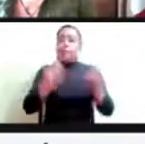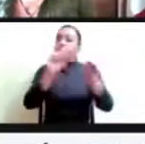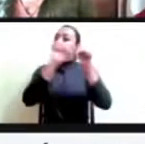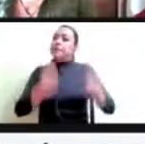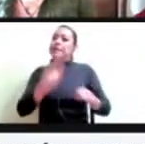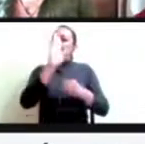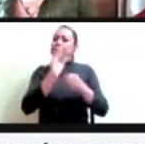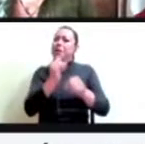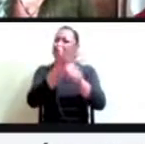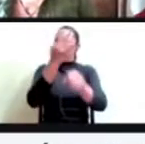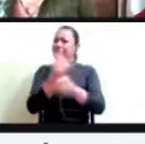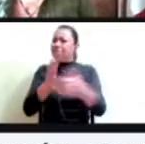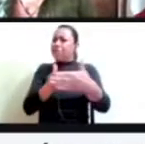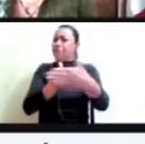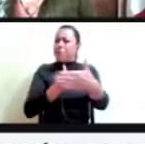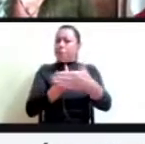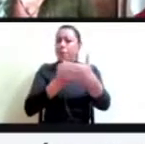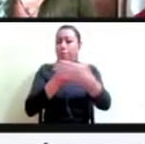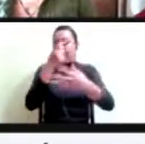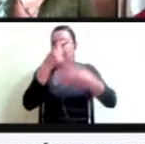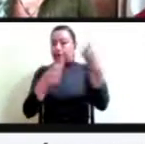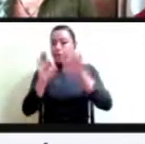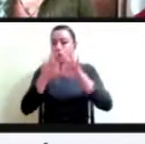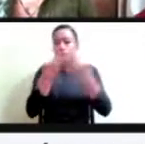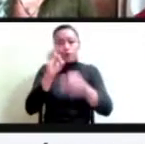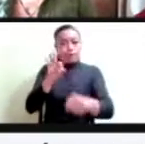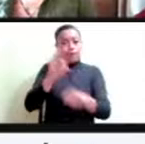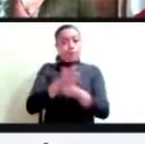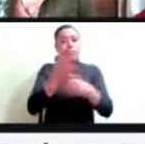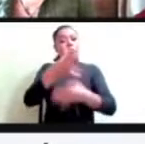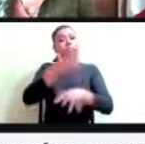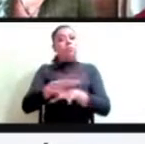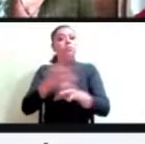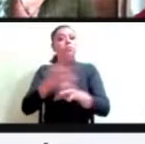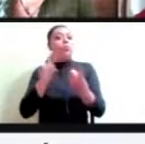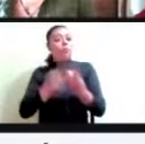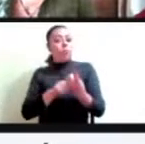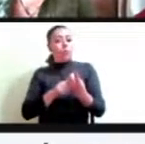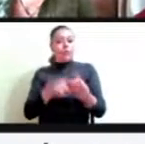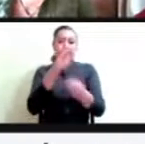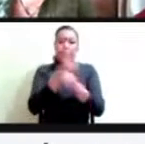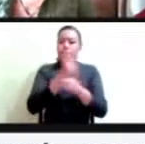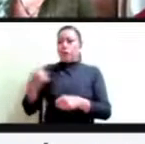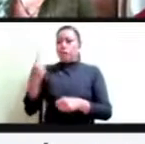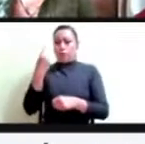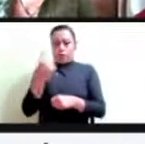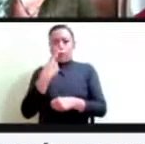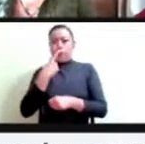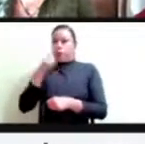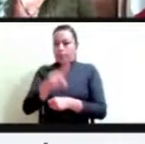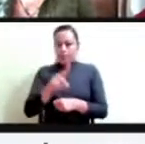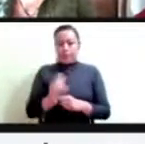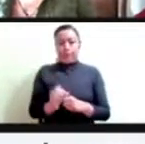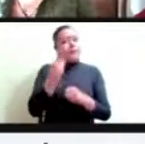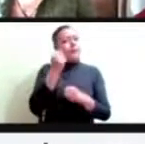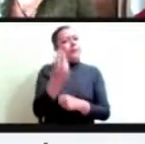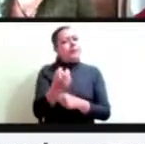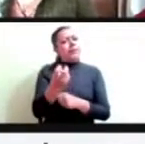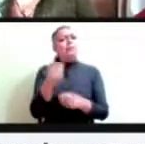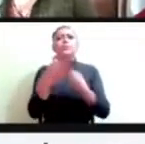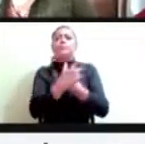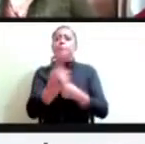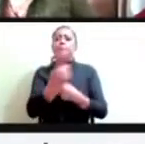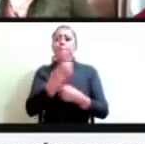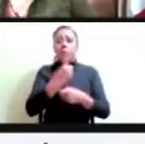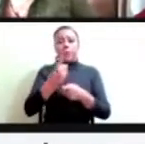de protección se implementen desde el segundo uno de la denuncia. Esto debido a la falta de